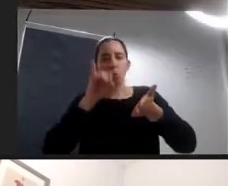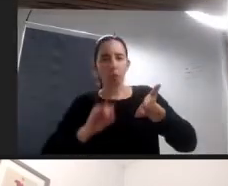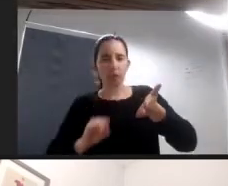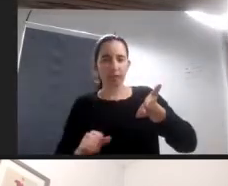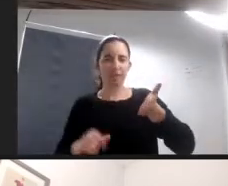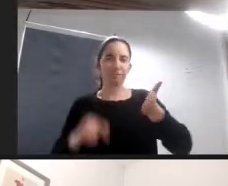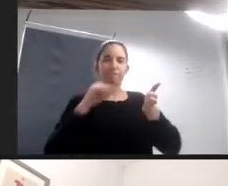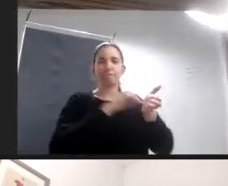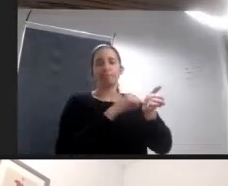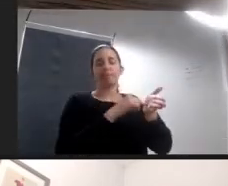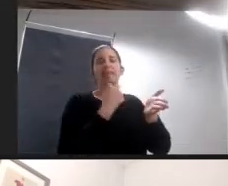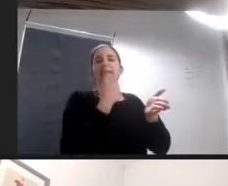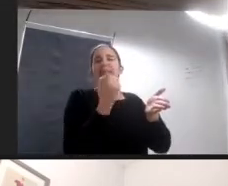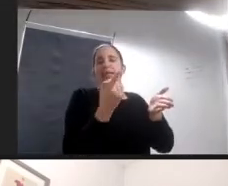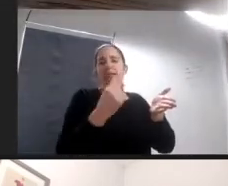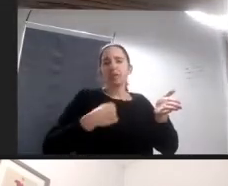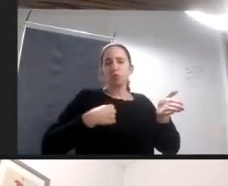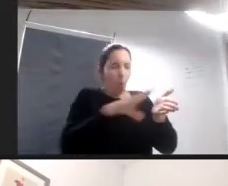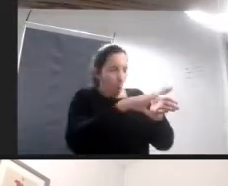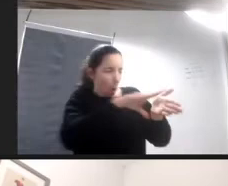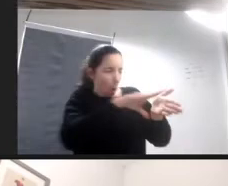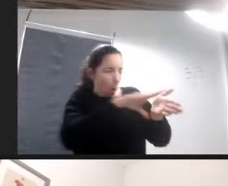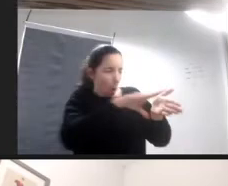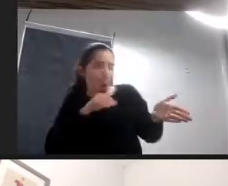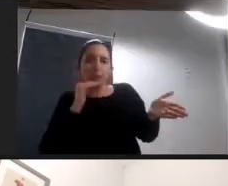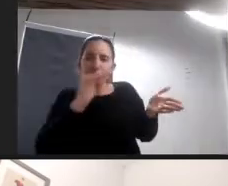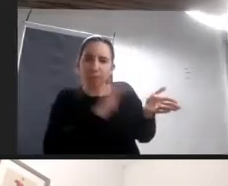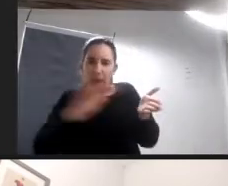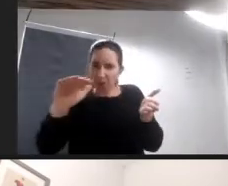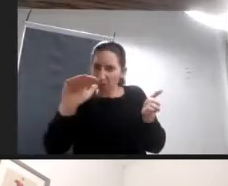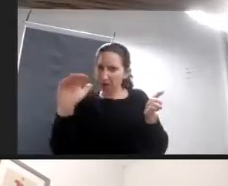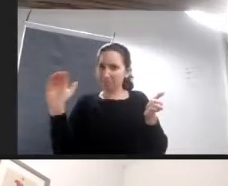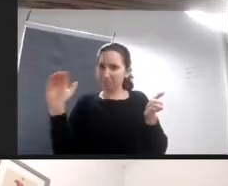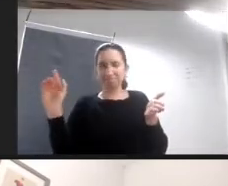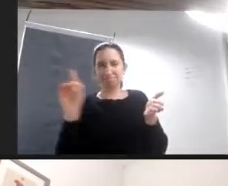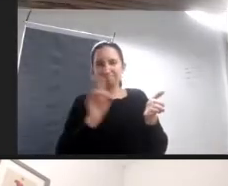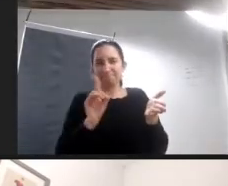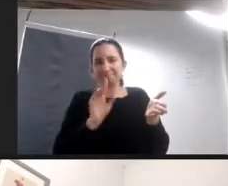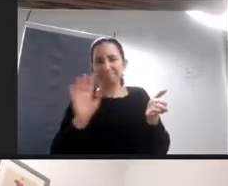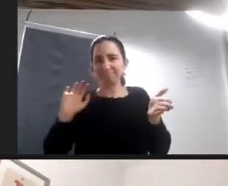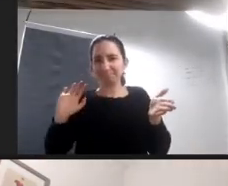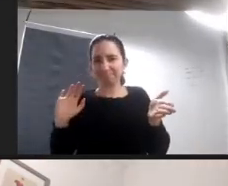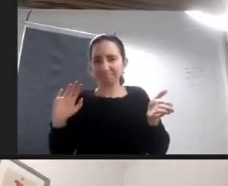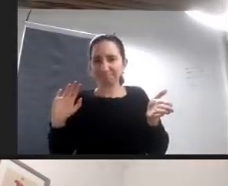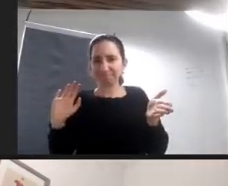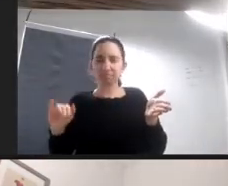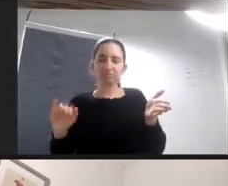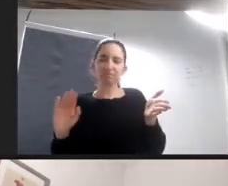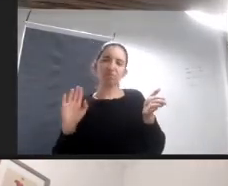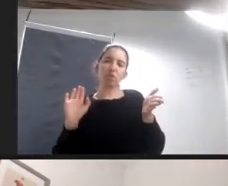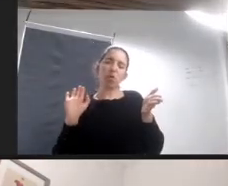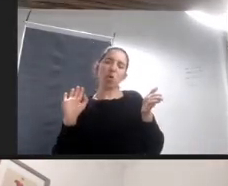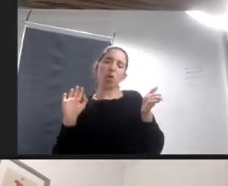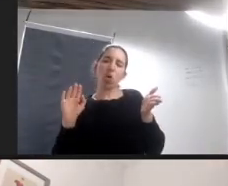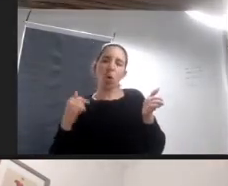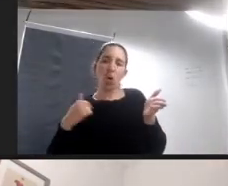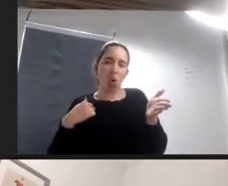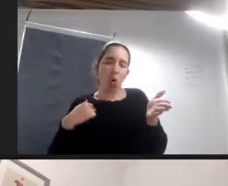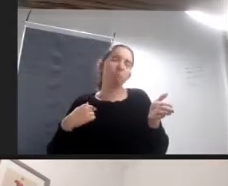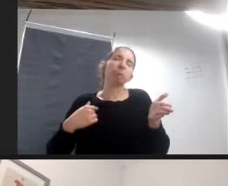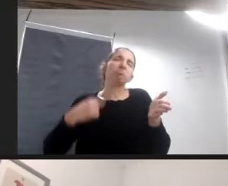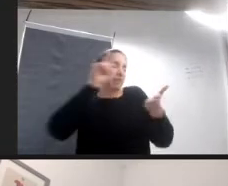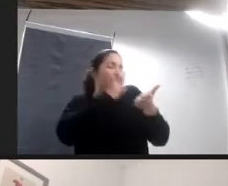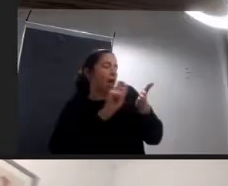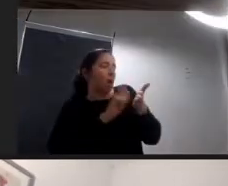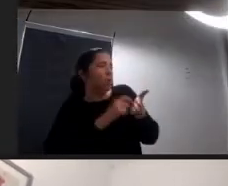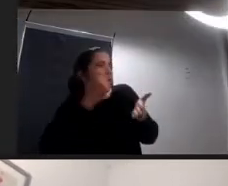repetir exactamente lo que el autor quiso decir, o que mi interpretación del autor sea la